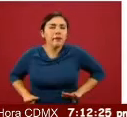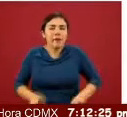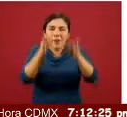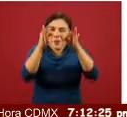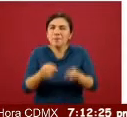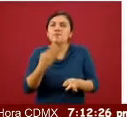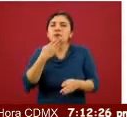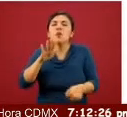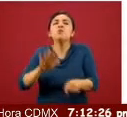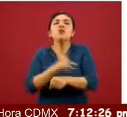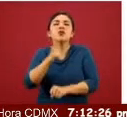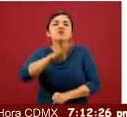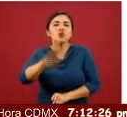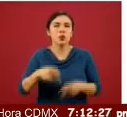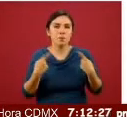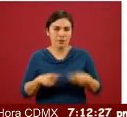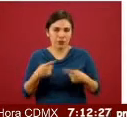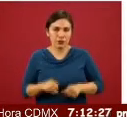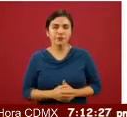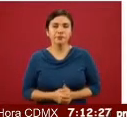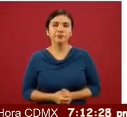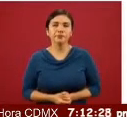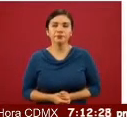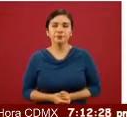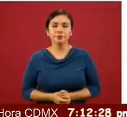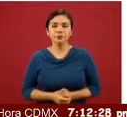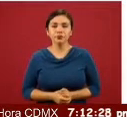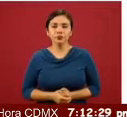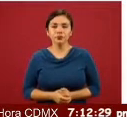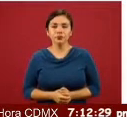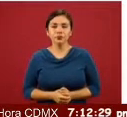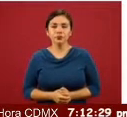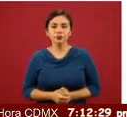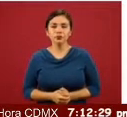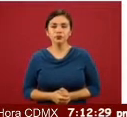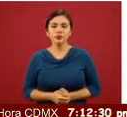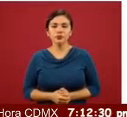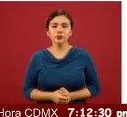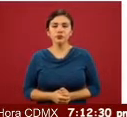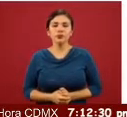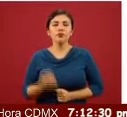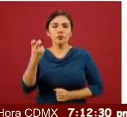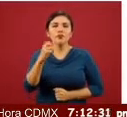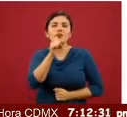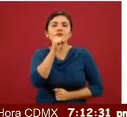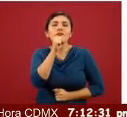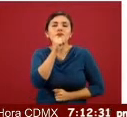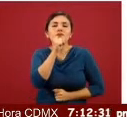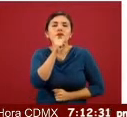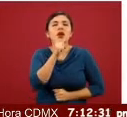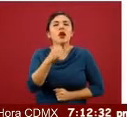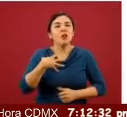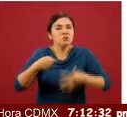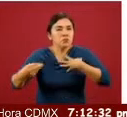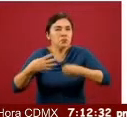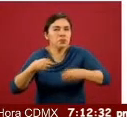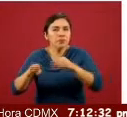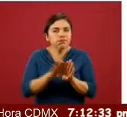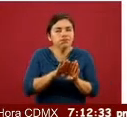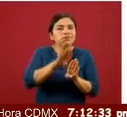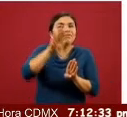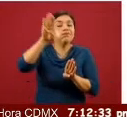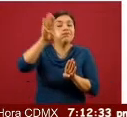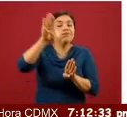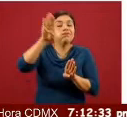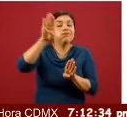sucedieron. Veamos la siguiente diapositiva, nuestra curva epidémica. Vemos una